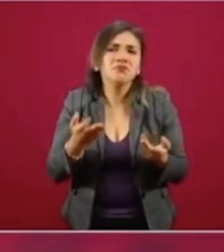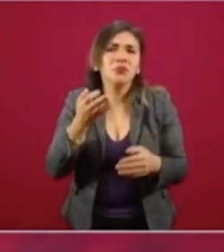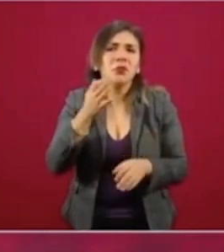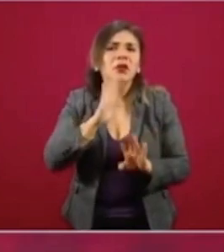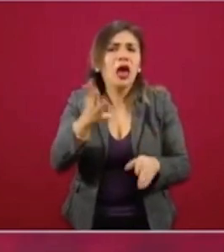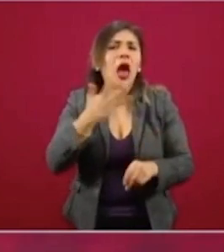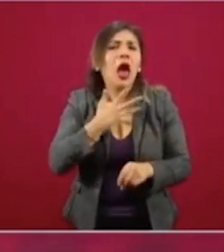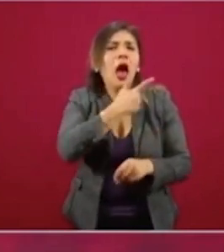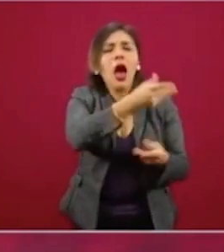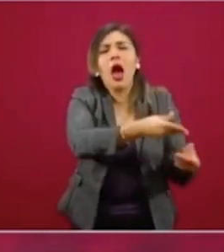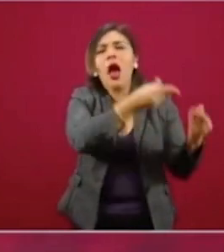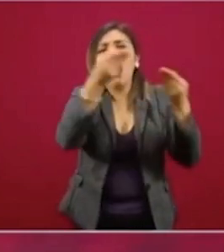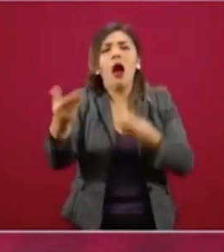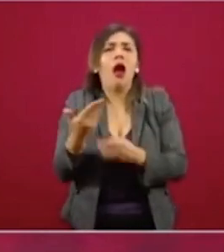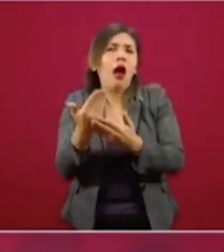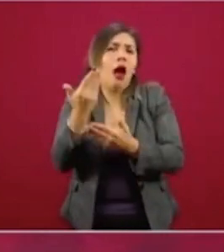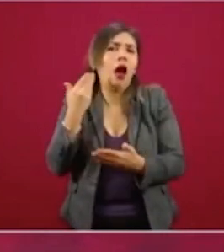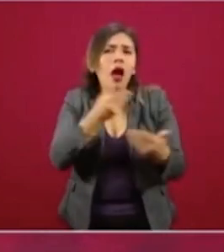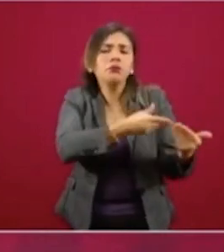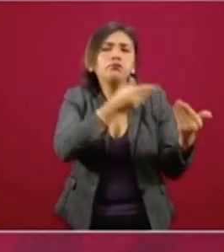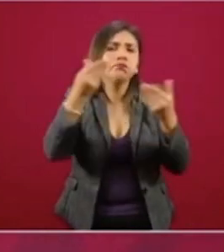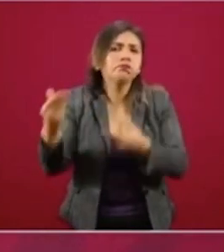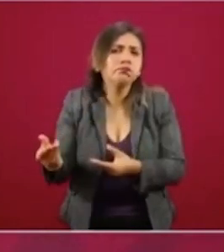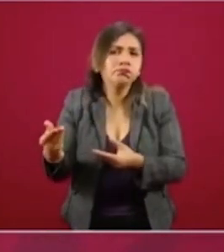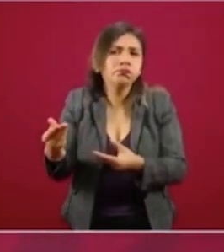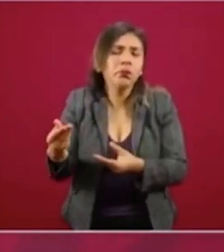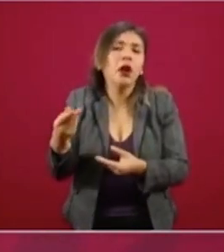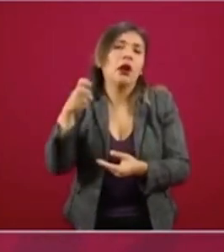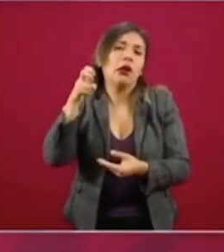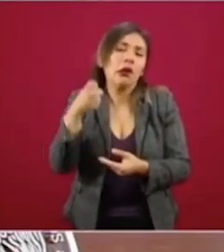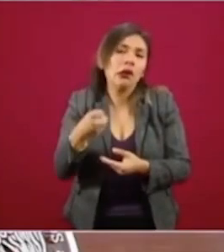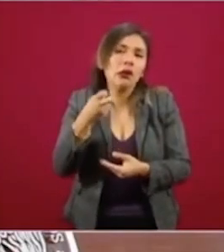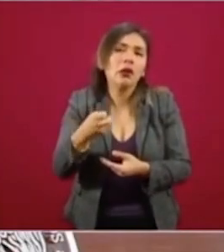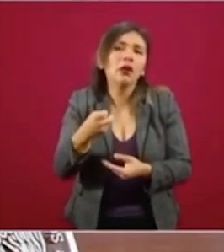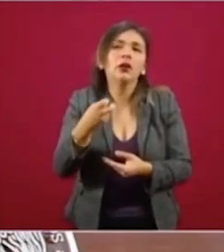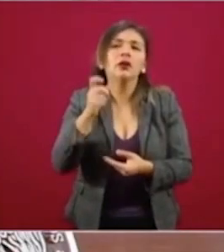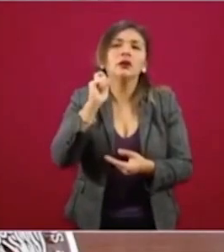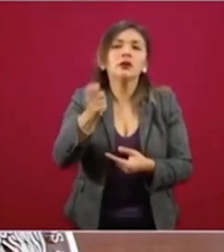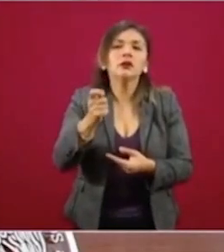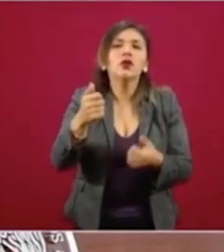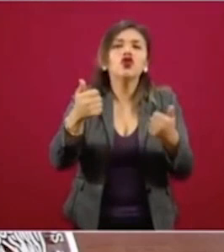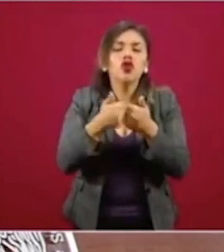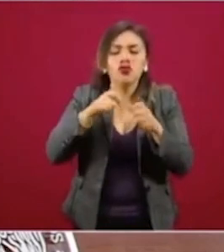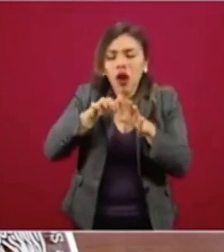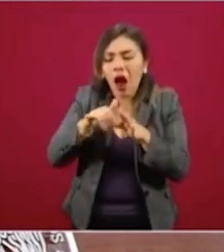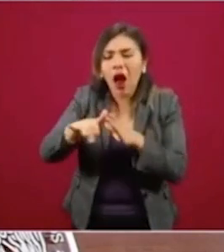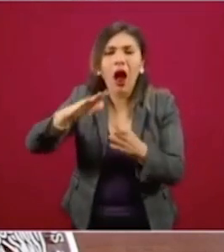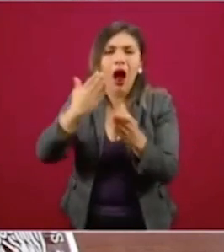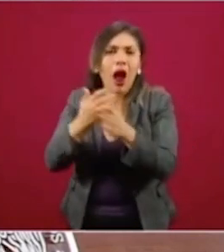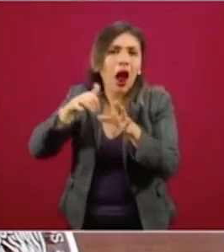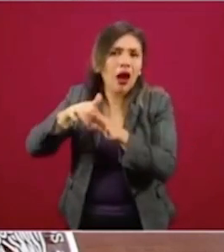hayan entregado y que esté en archivo,